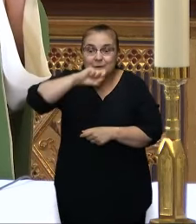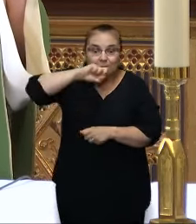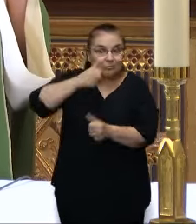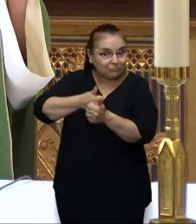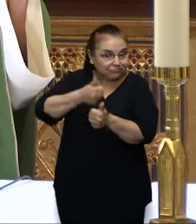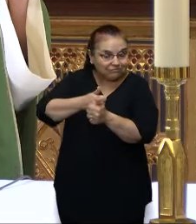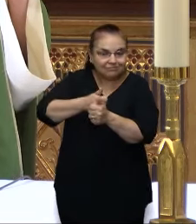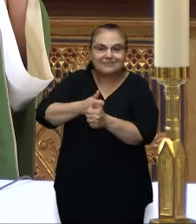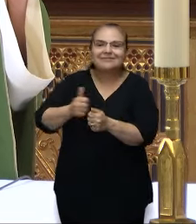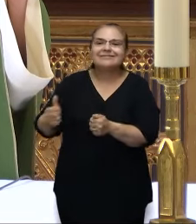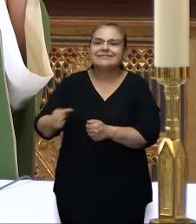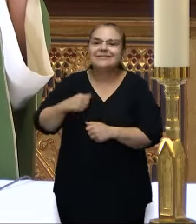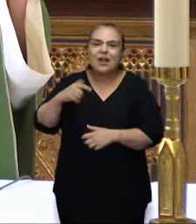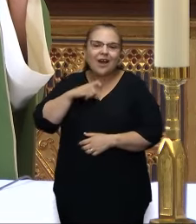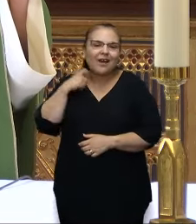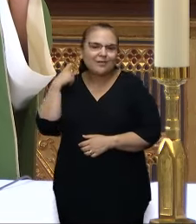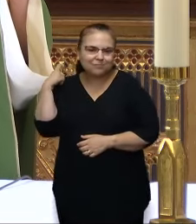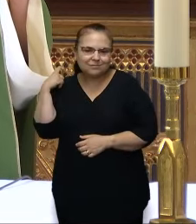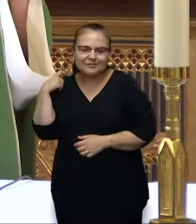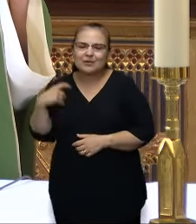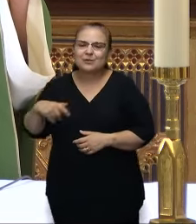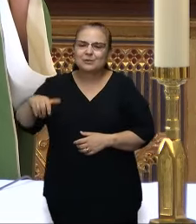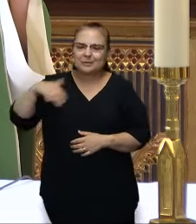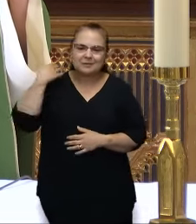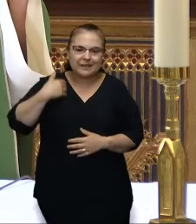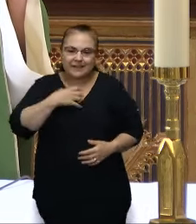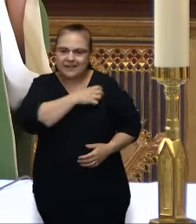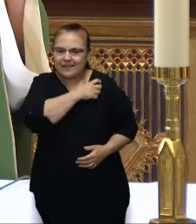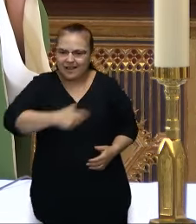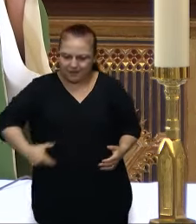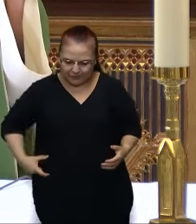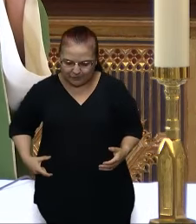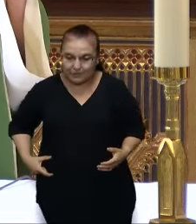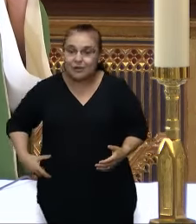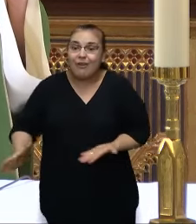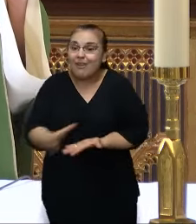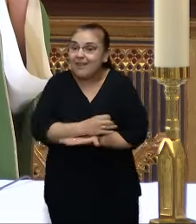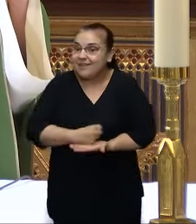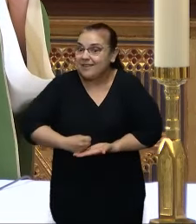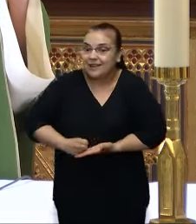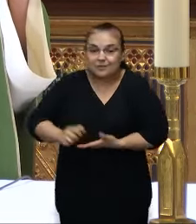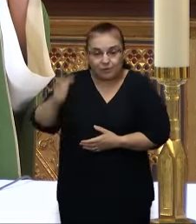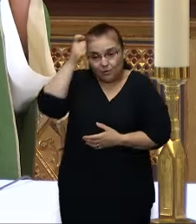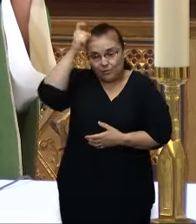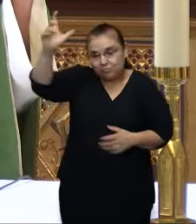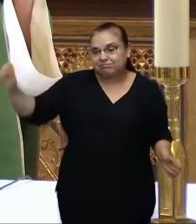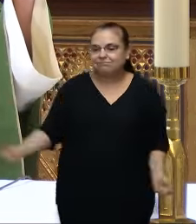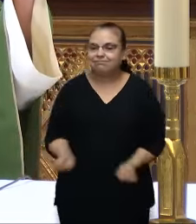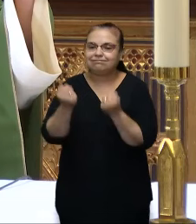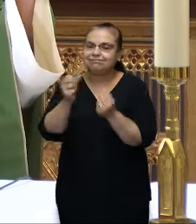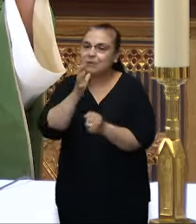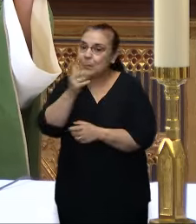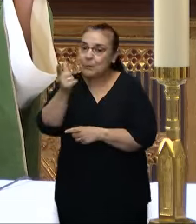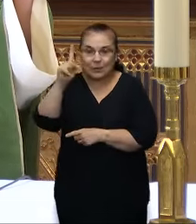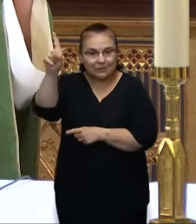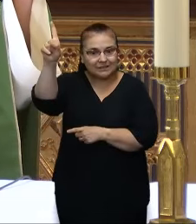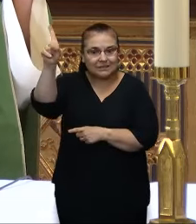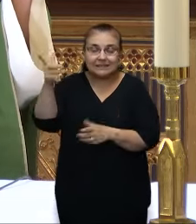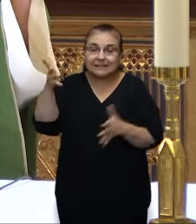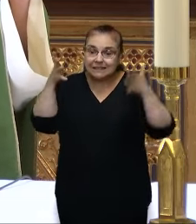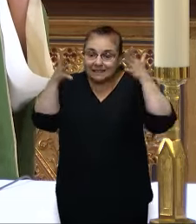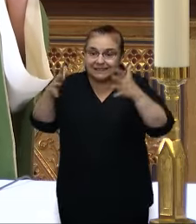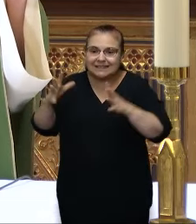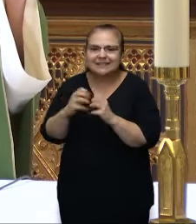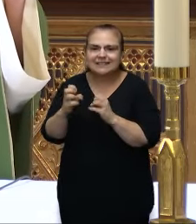auxiliares al orden episcopal a los presbíteros y diáconos y a todo el pueblo redimido por ti atiende los